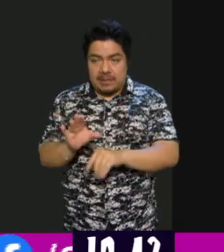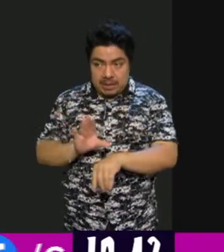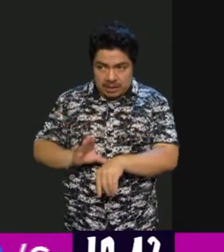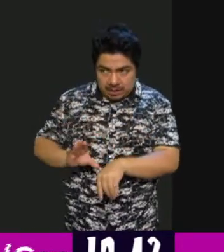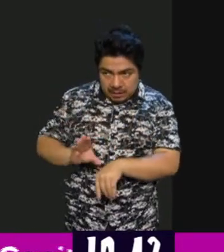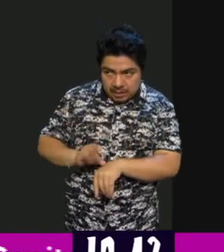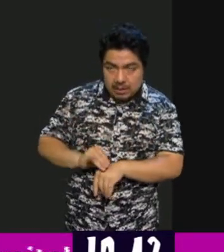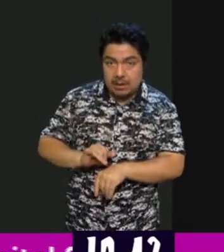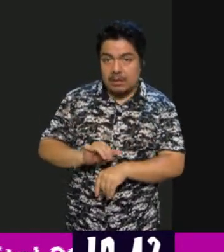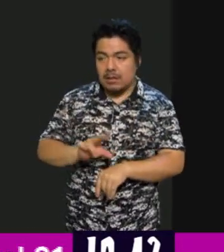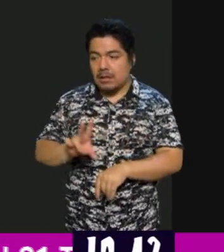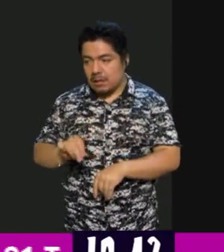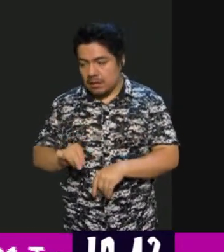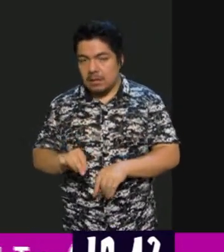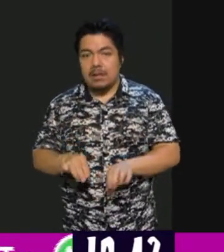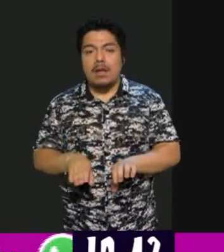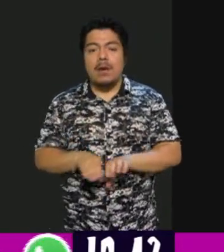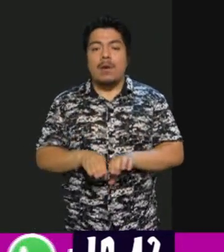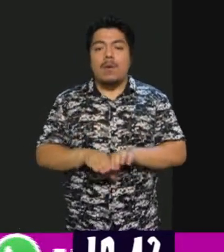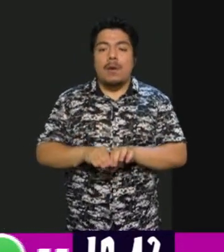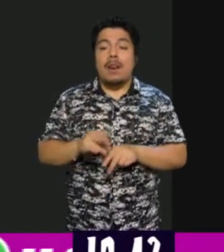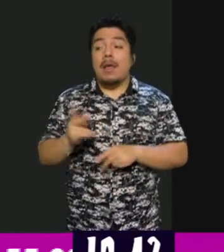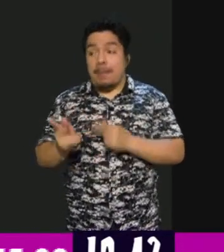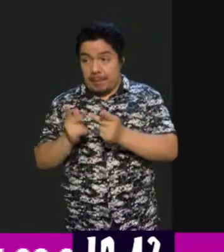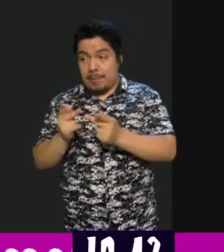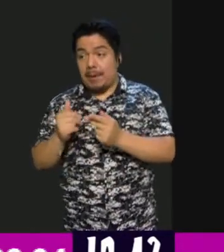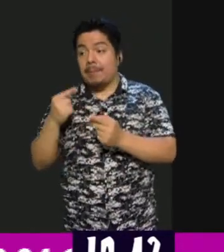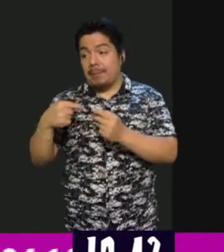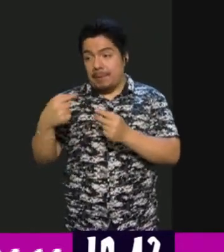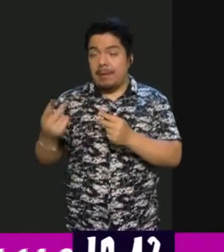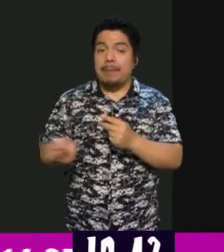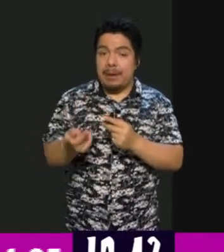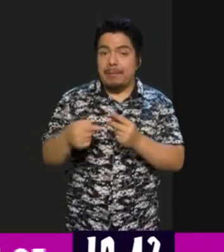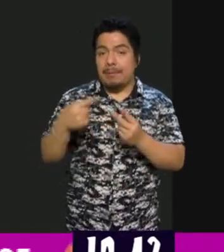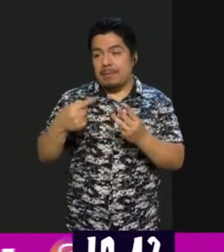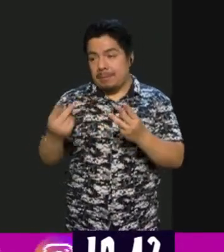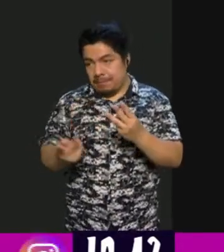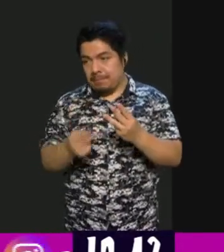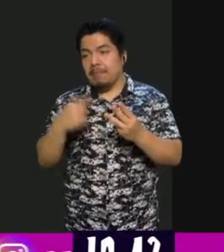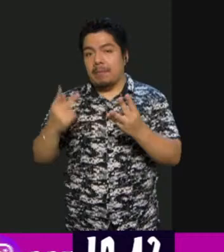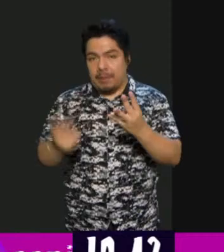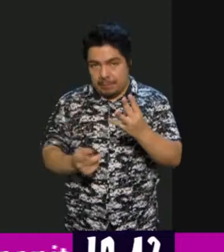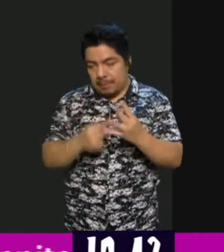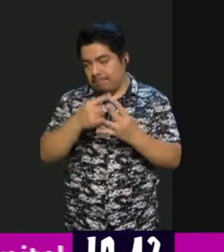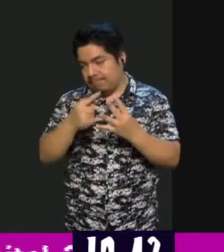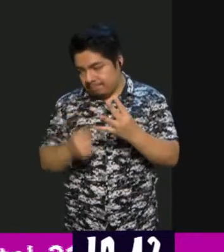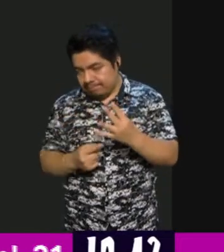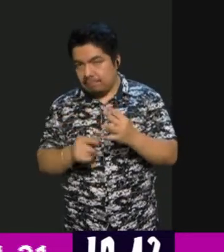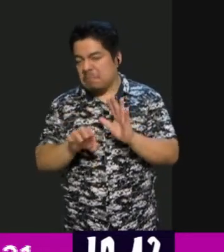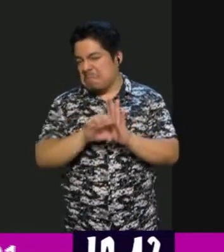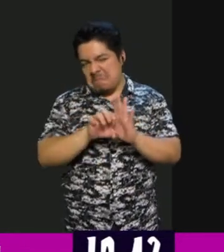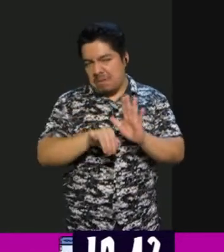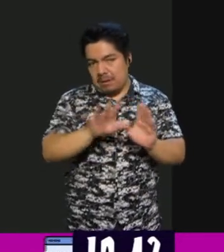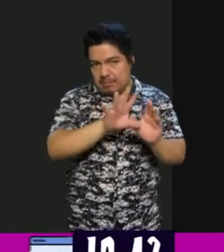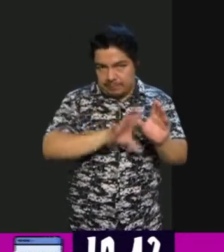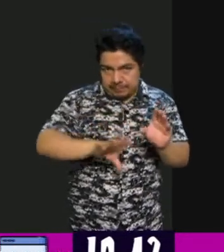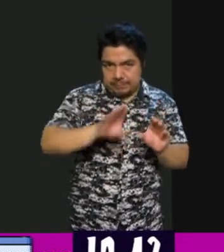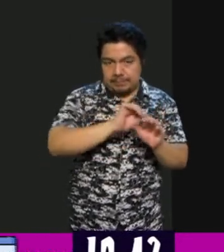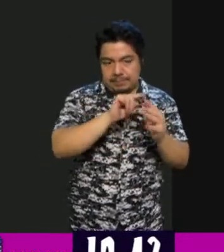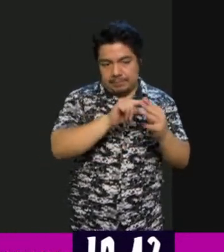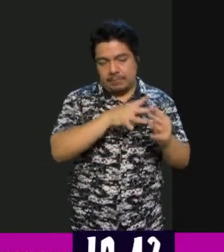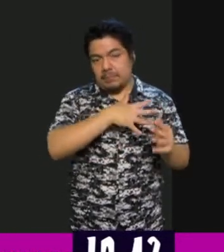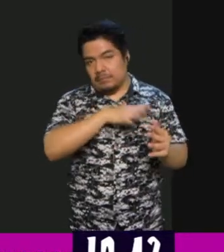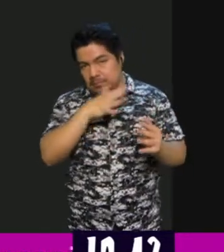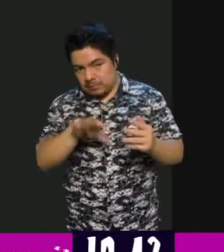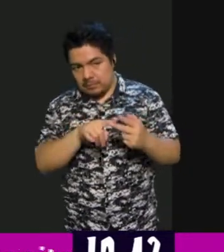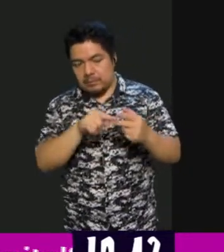permite, en ir preguntando sobre la misma pregunta matriz, porque obviamente cuando se pregunta algo, pues va saliendo otro